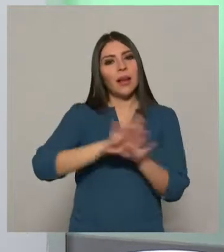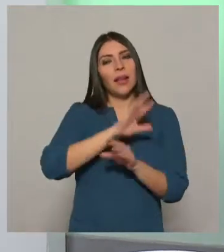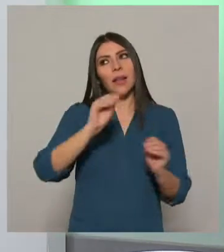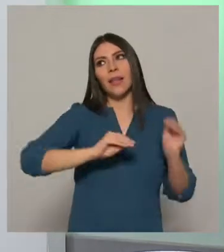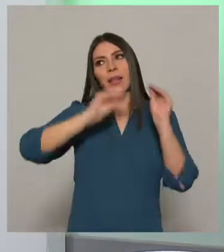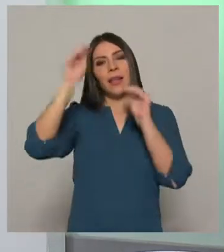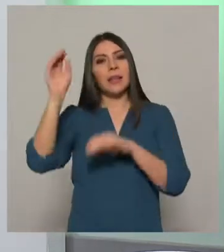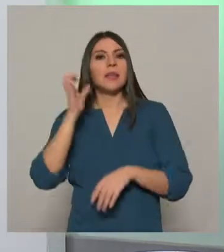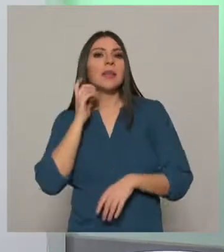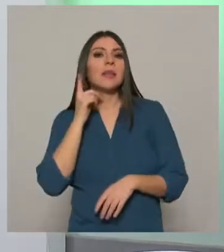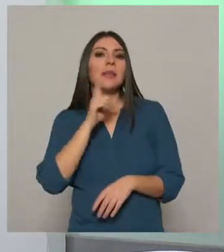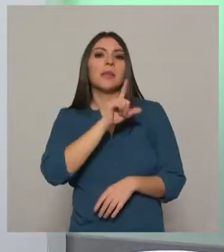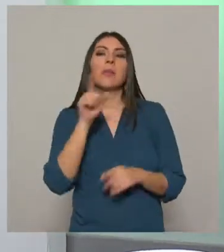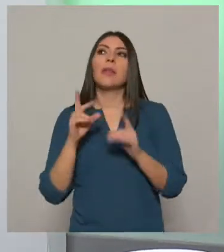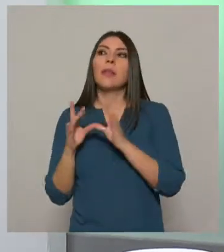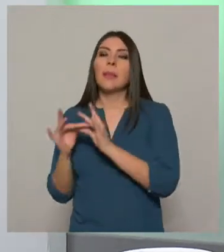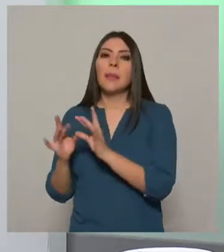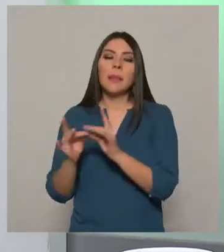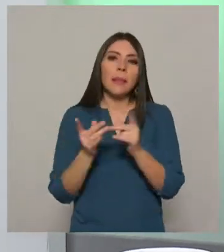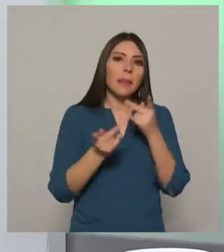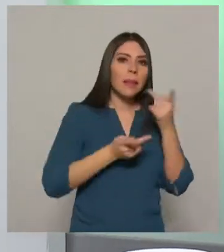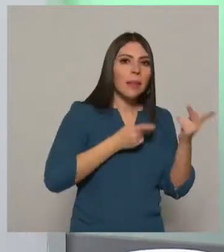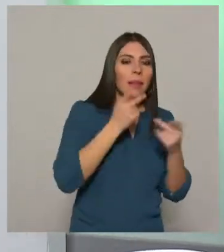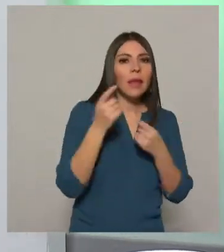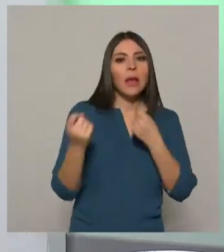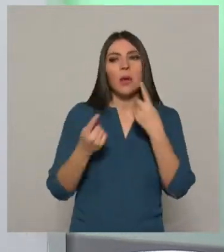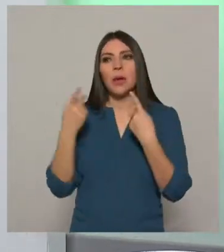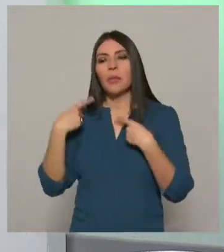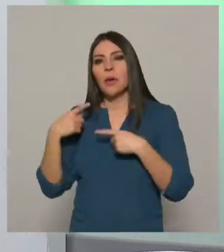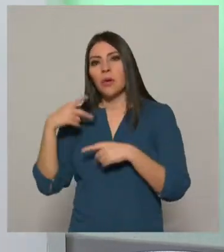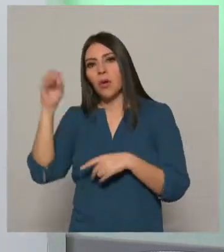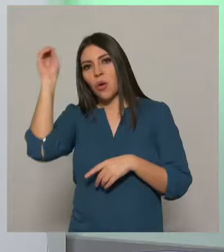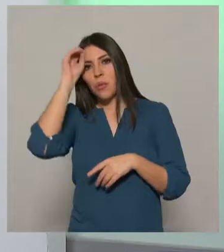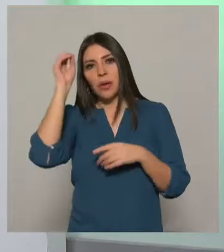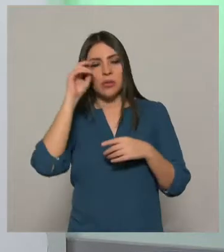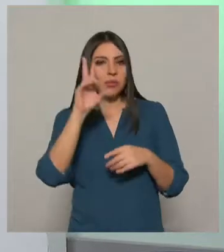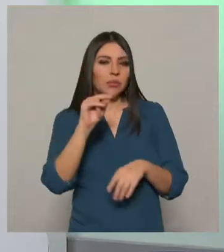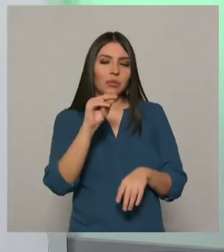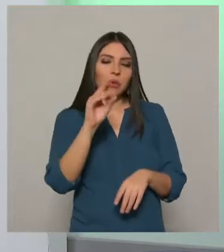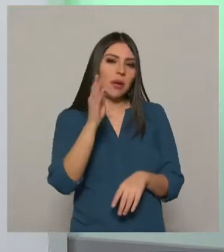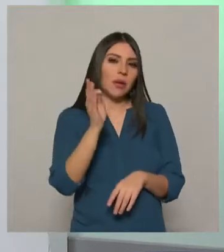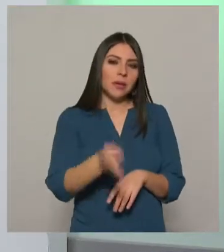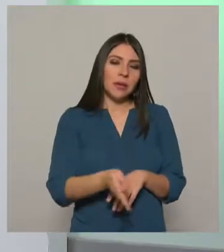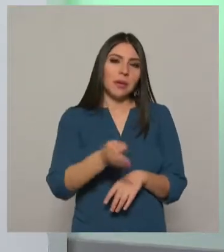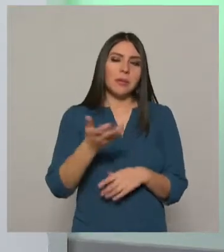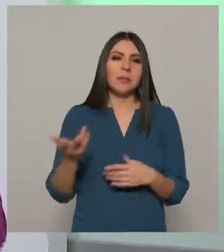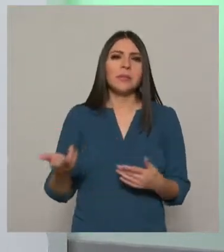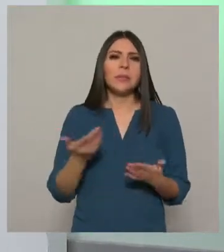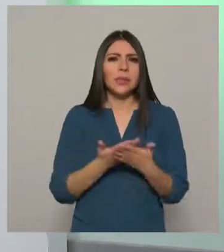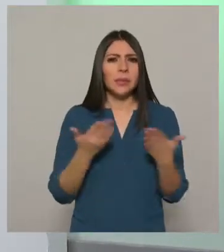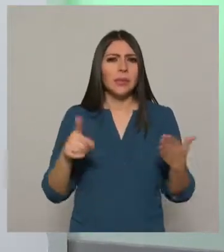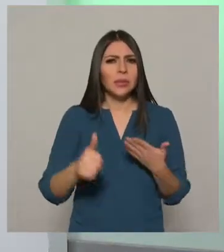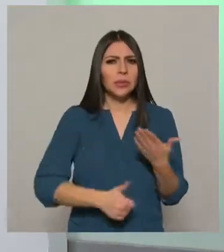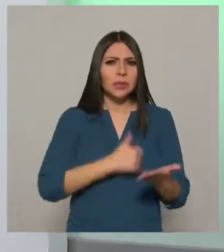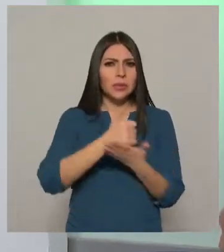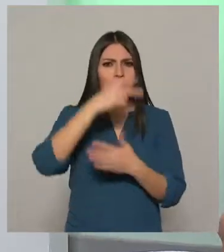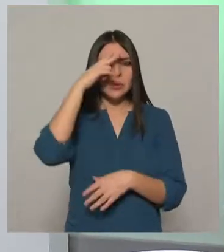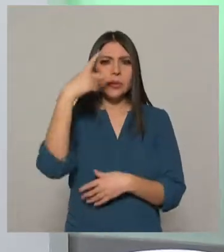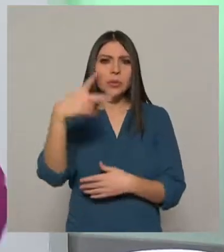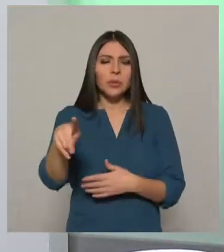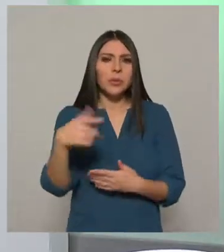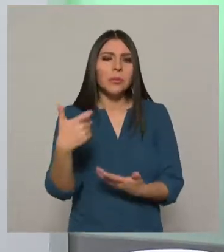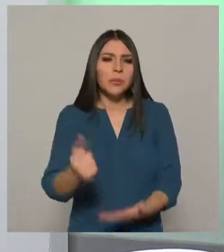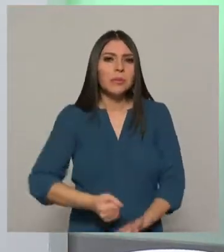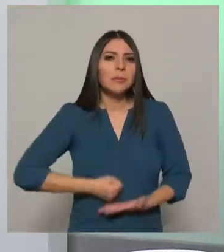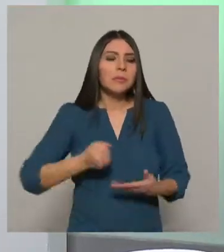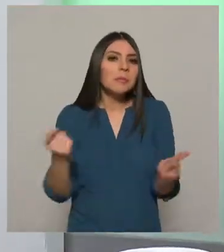y diretes y evidentemente posiciones encontradas. ¿Qué va a ocurrir con el presupuesto de la Ciudad de México? Esa es la pregunta que ponemos